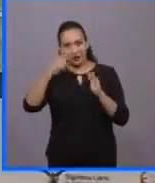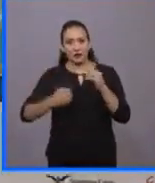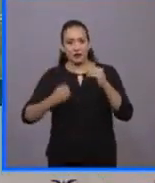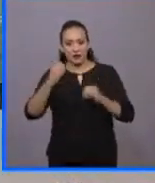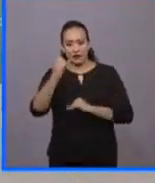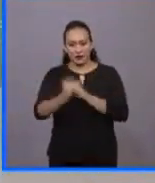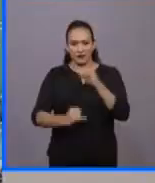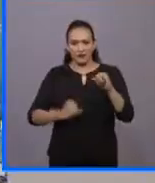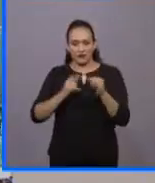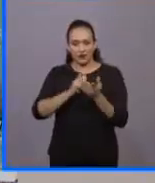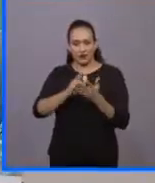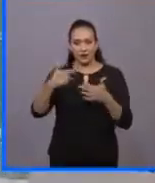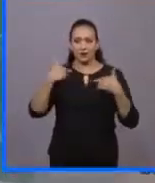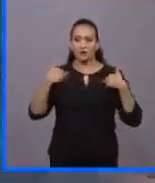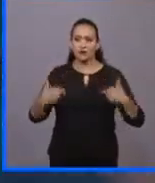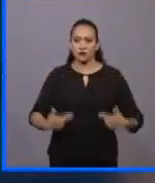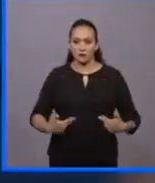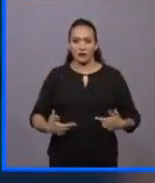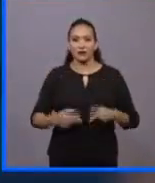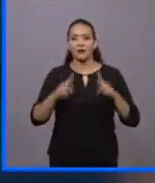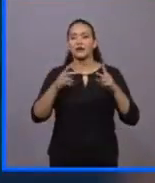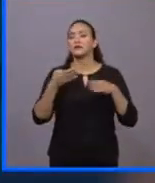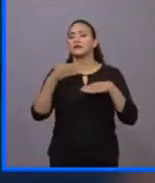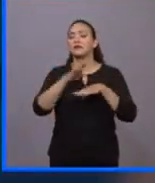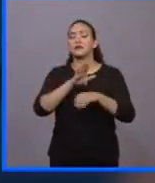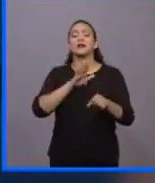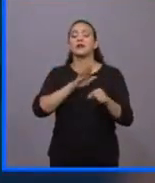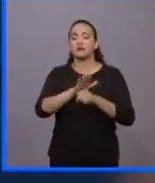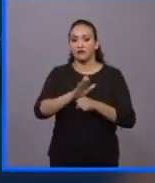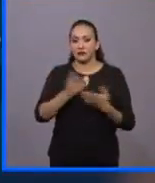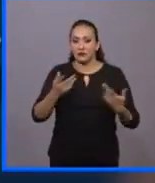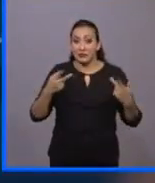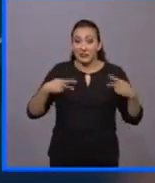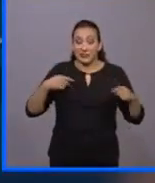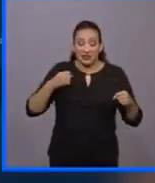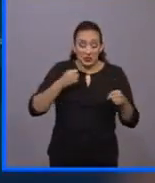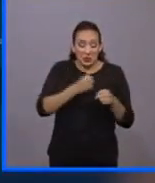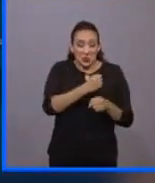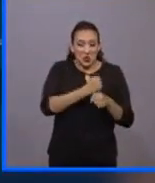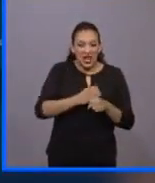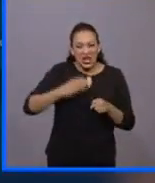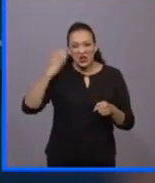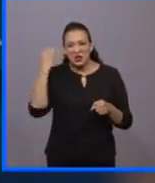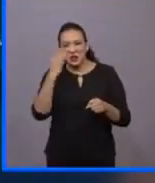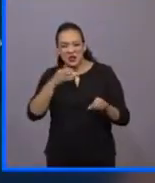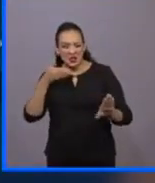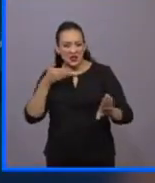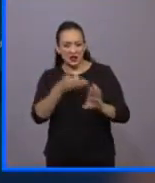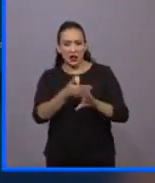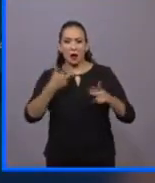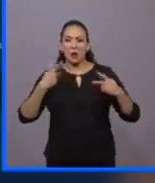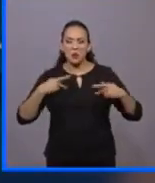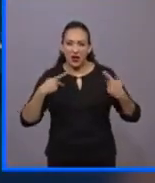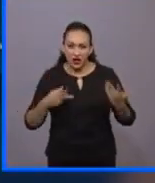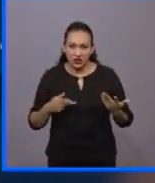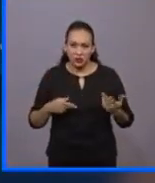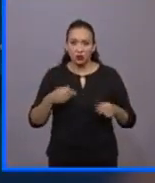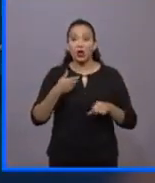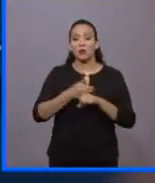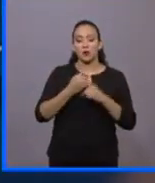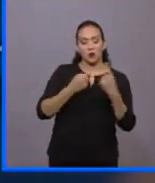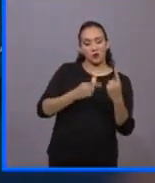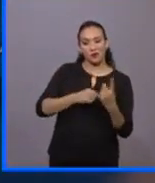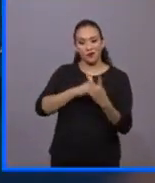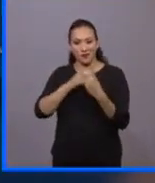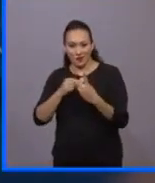Corte Interamericana de Derechos Humanos sobre tortura, tratos crueles, inhumanos y degradantes, tomo 1 y 2,